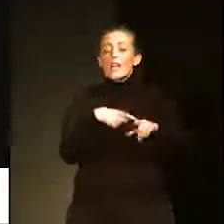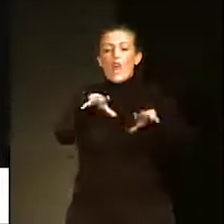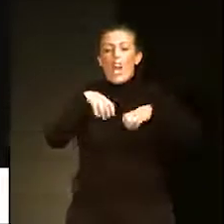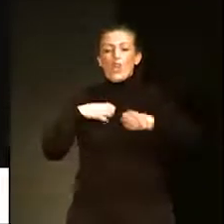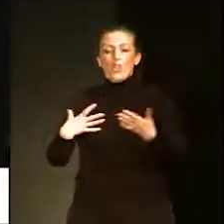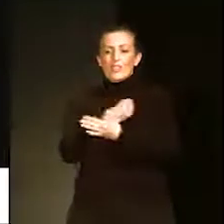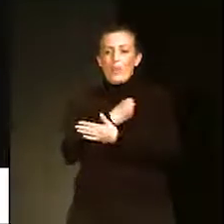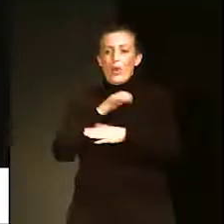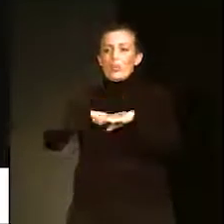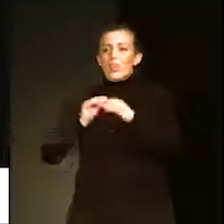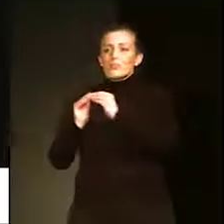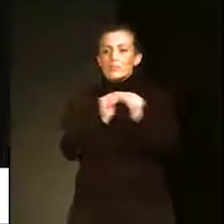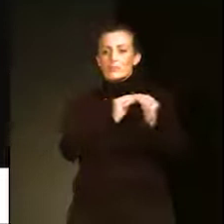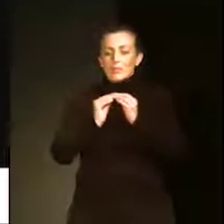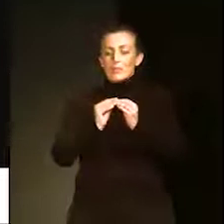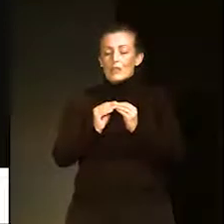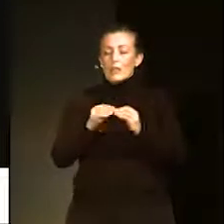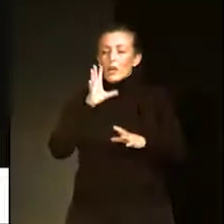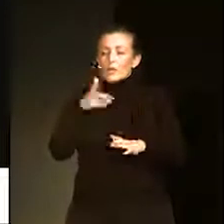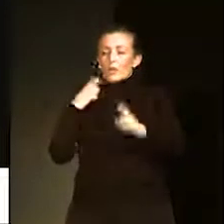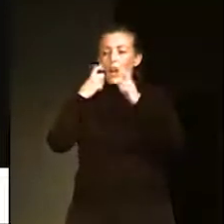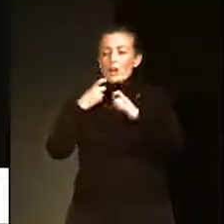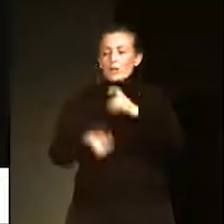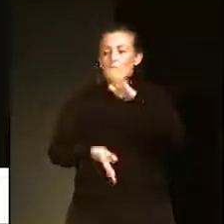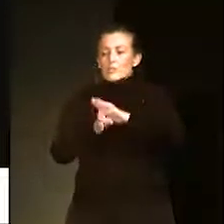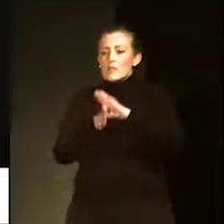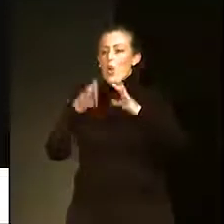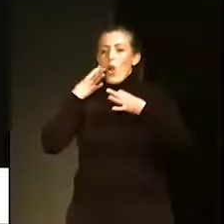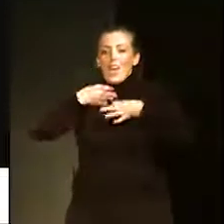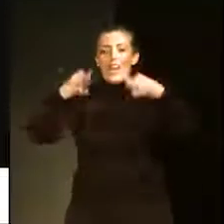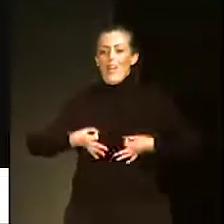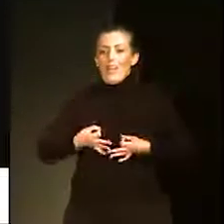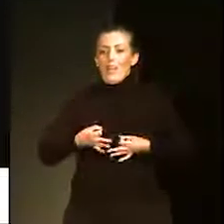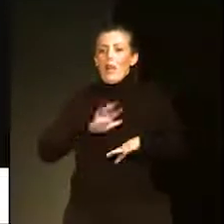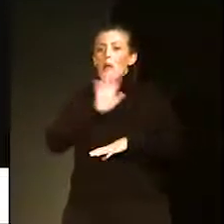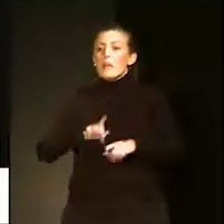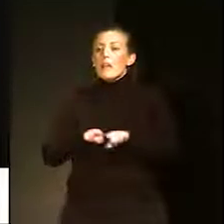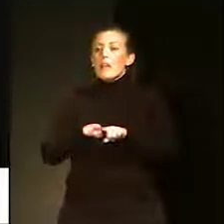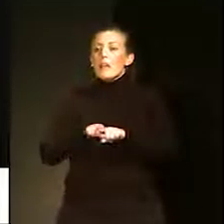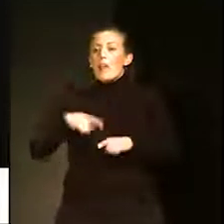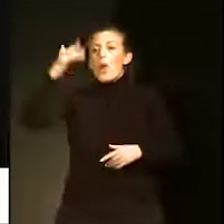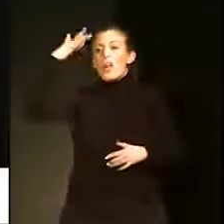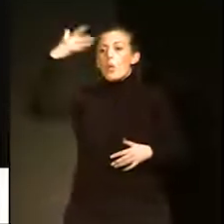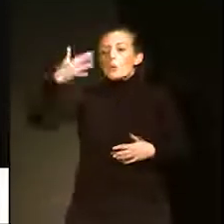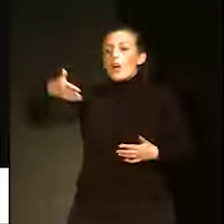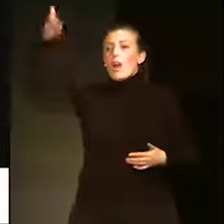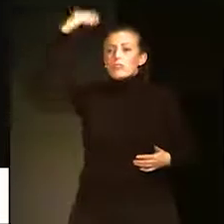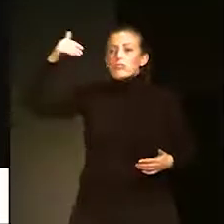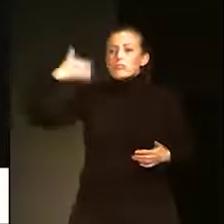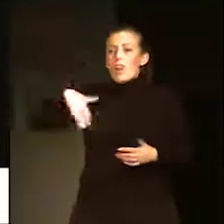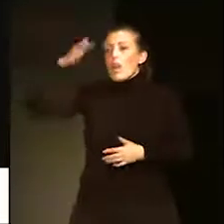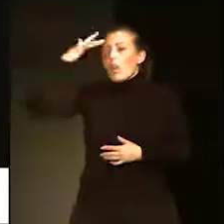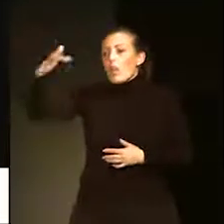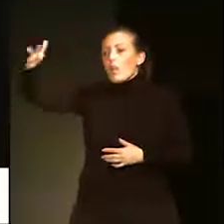esfuerzo y constancia son a día de hoy más una realidad que una quimera, como pudiera ser hace algún tiempo,